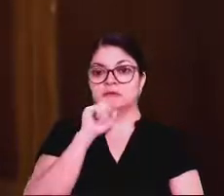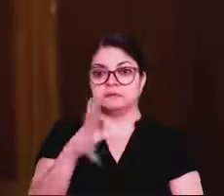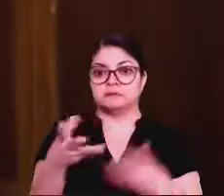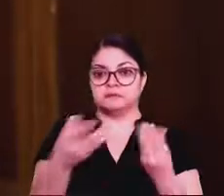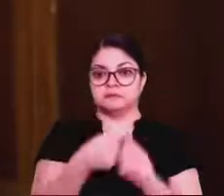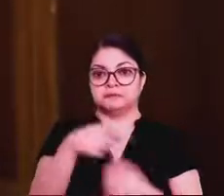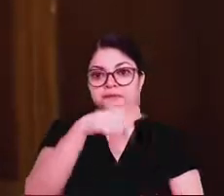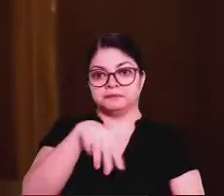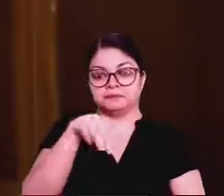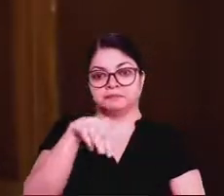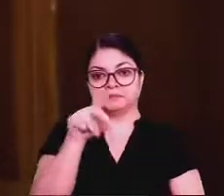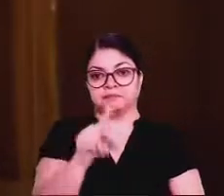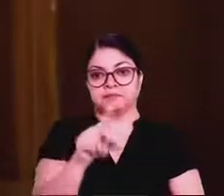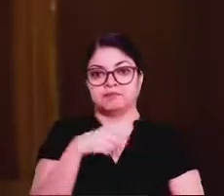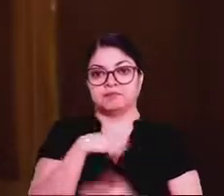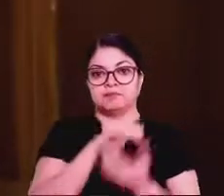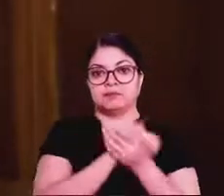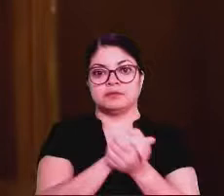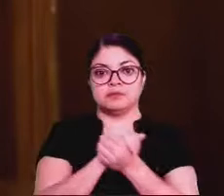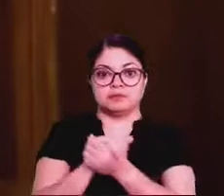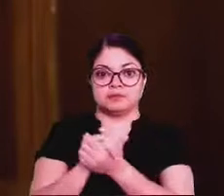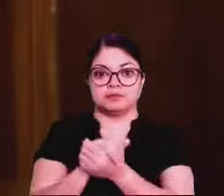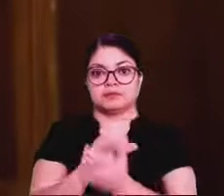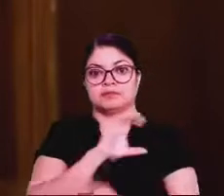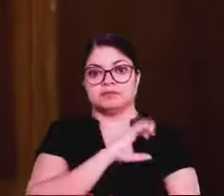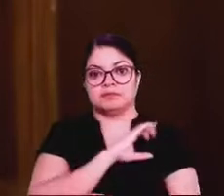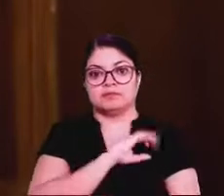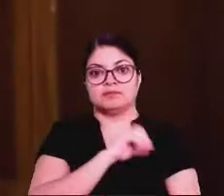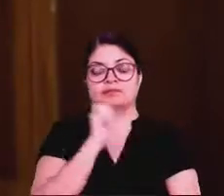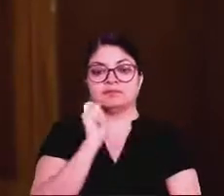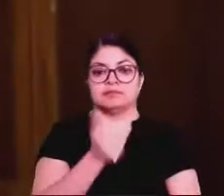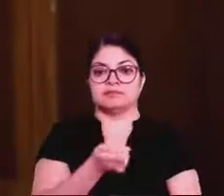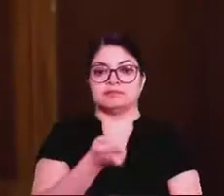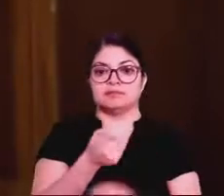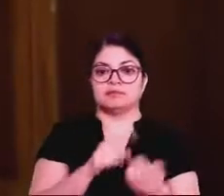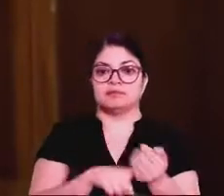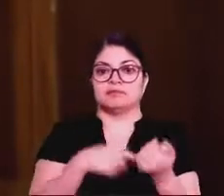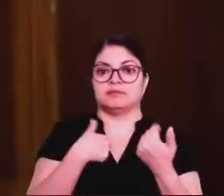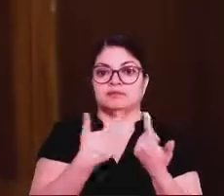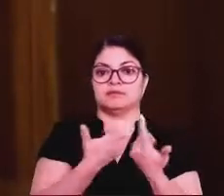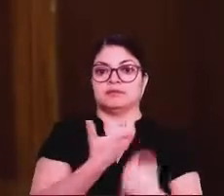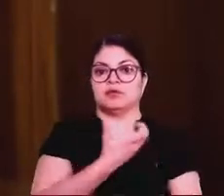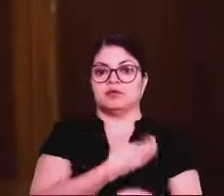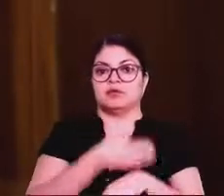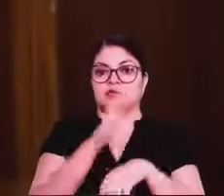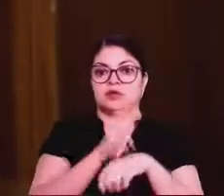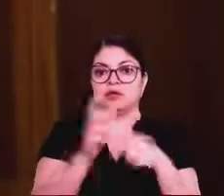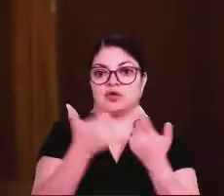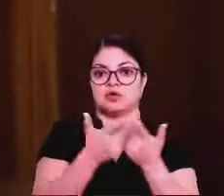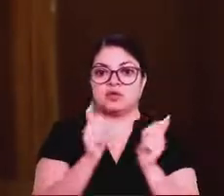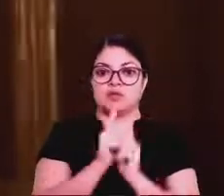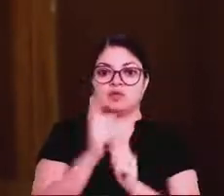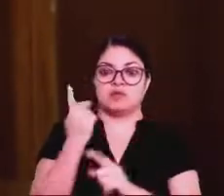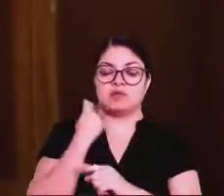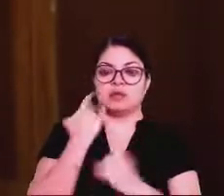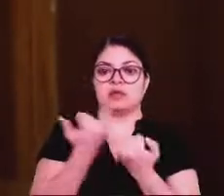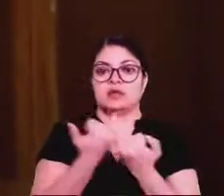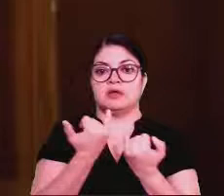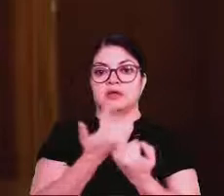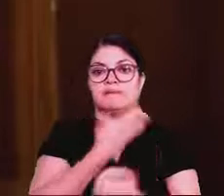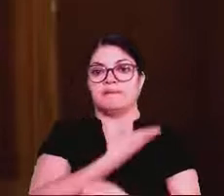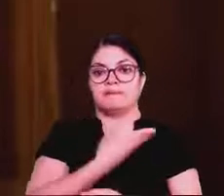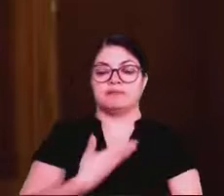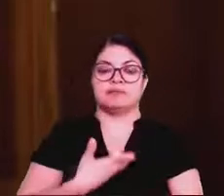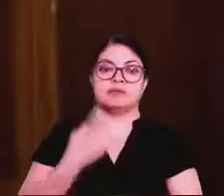Saludo con afecto a mi coordinador del grupo parlamentario y presidente de la Junta de Coordinación